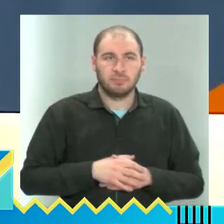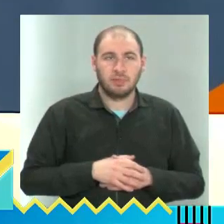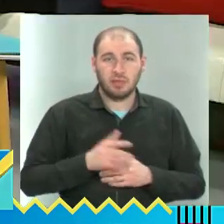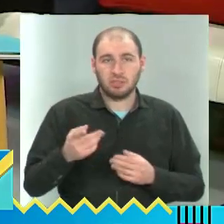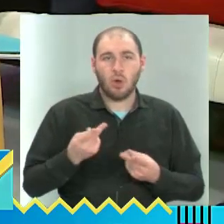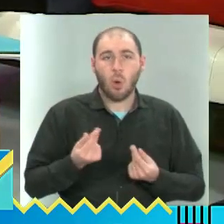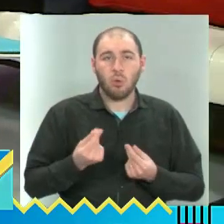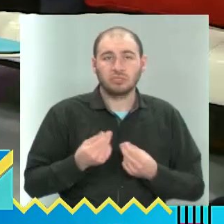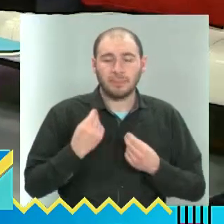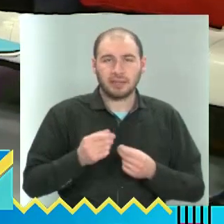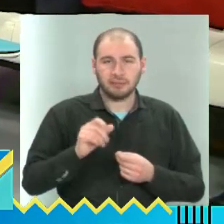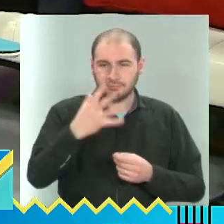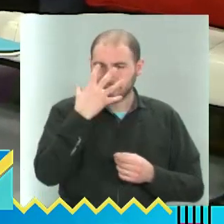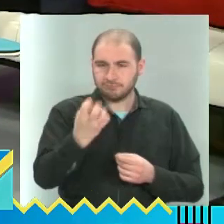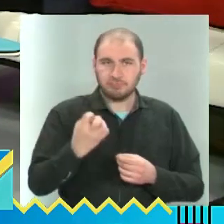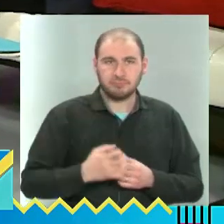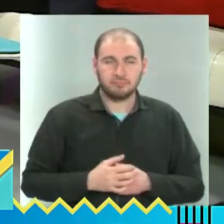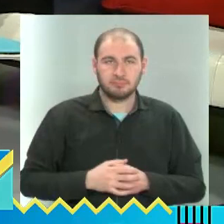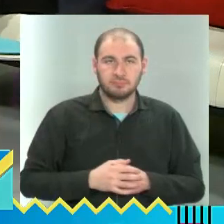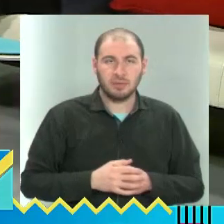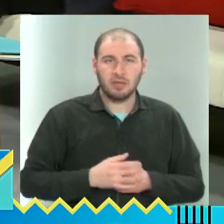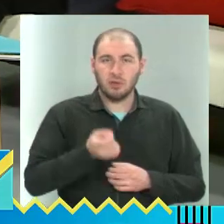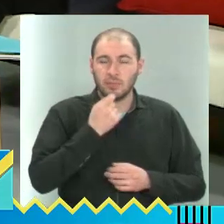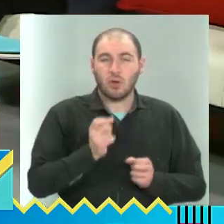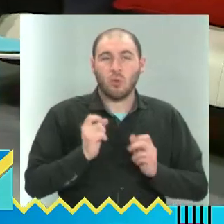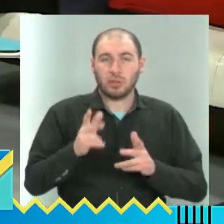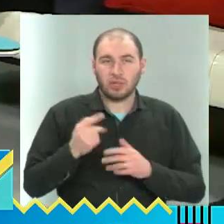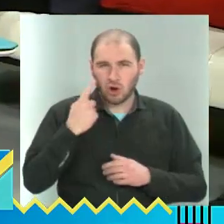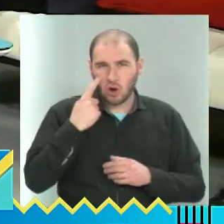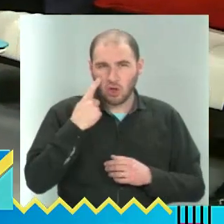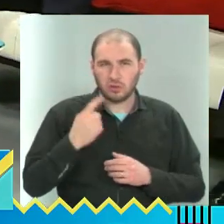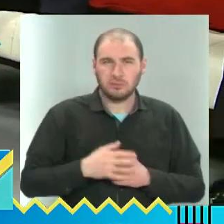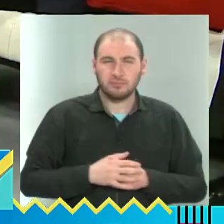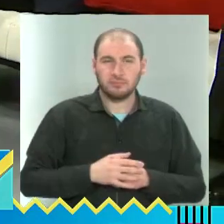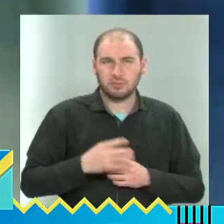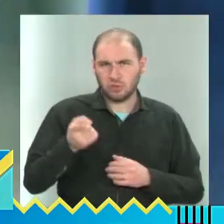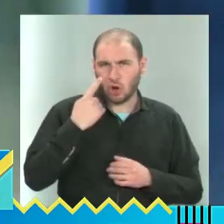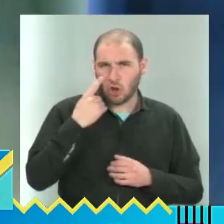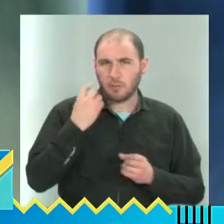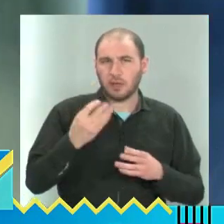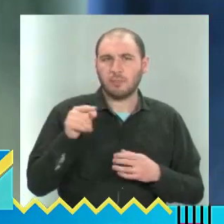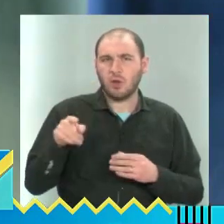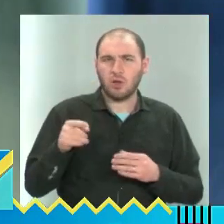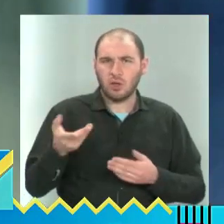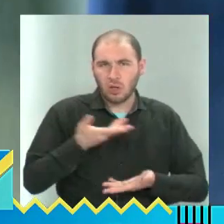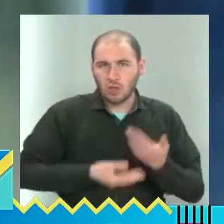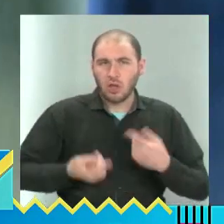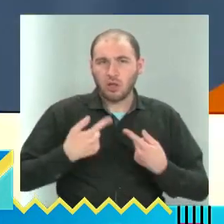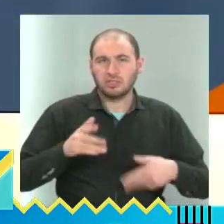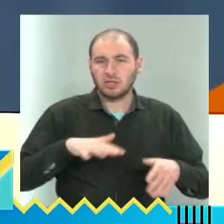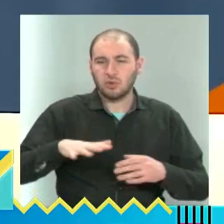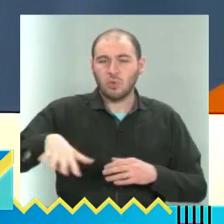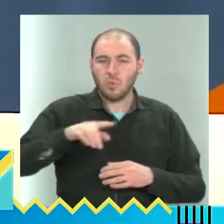ser utilizada para la captación. El hecho de decir te conozco porque compartimos una actividad en